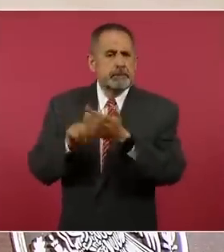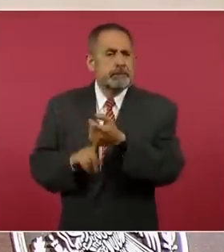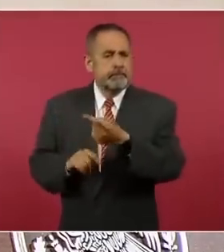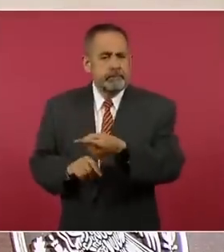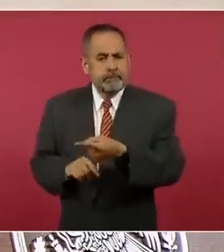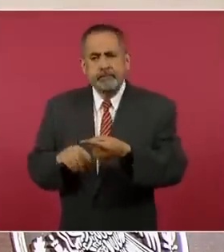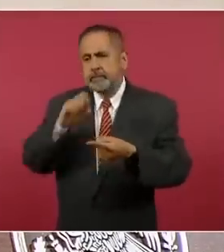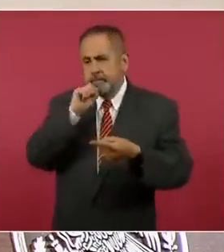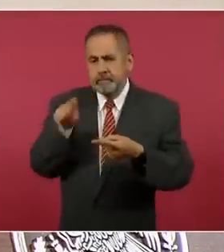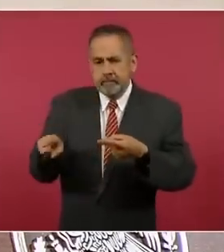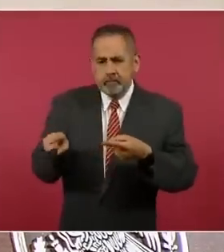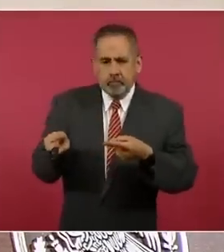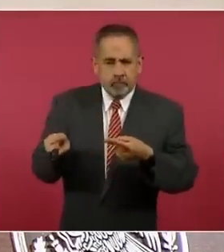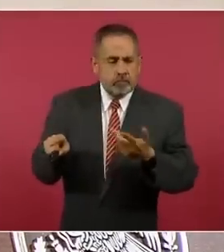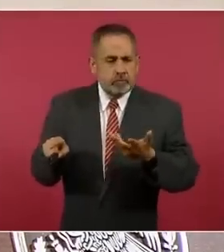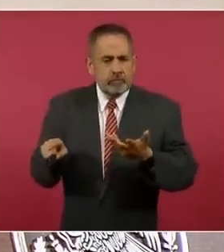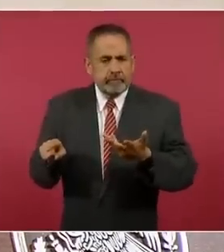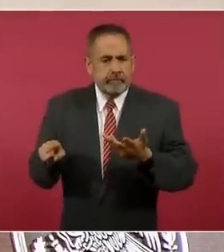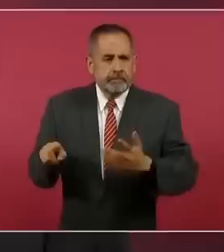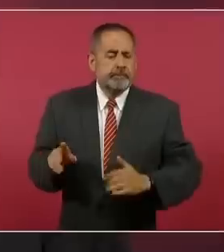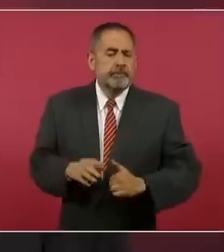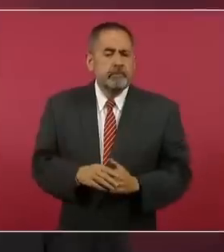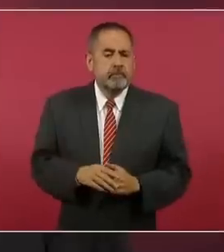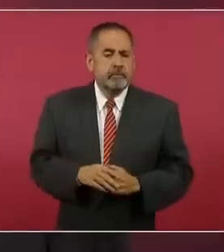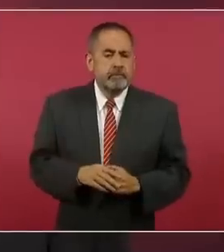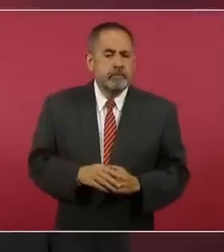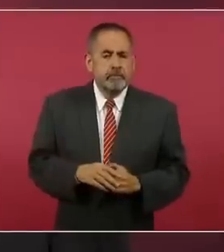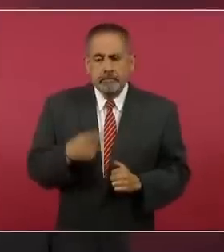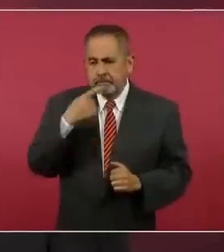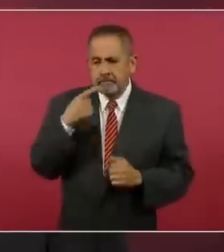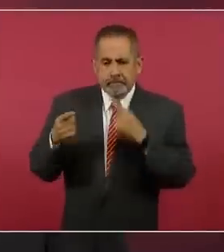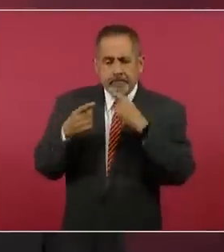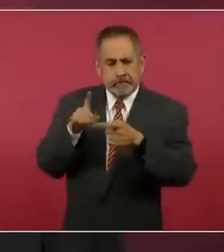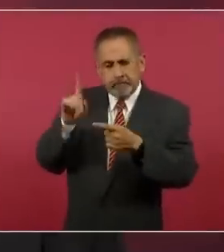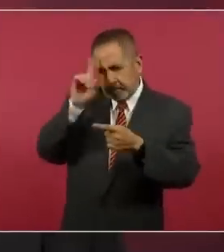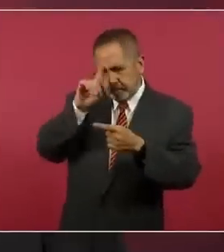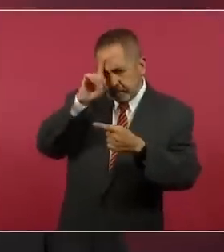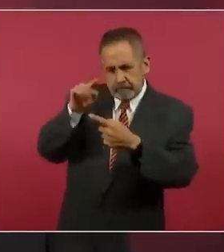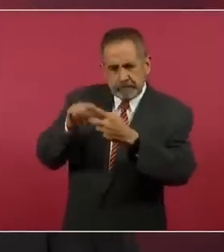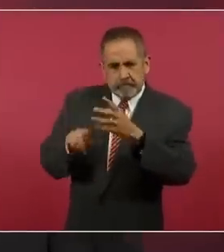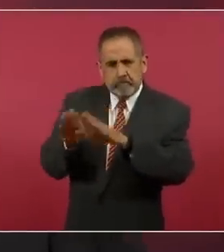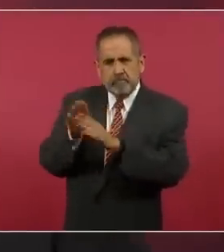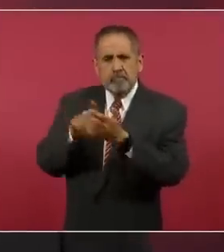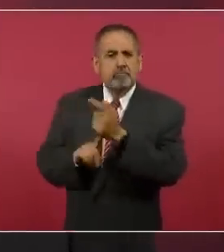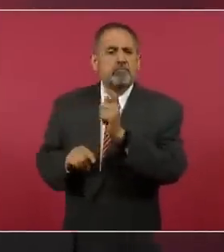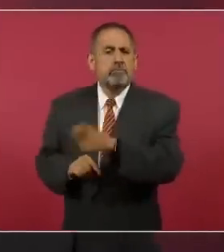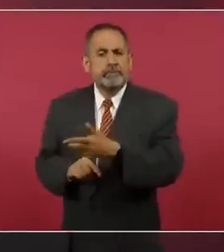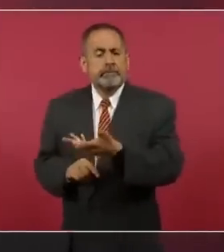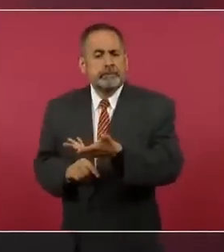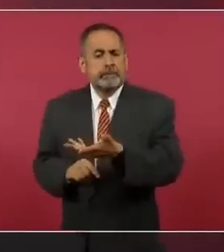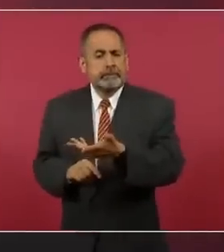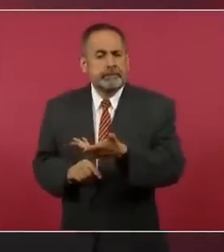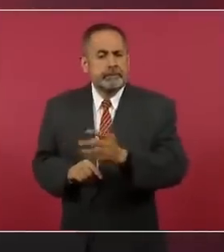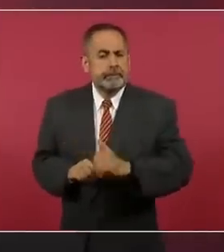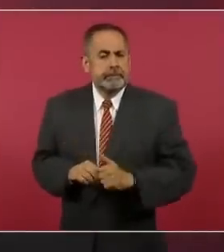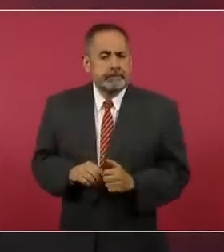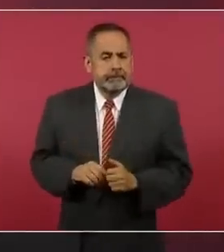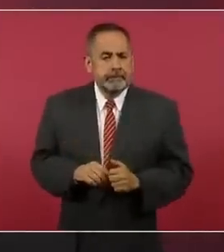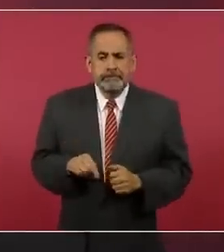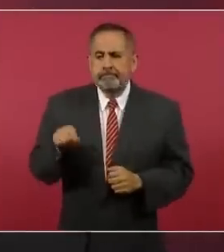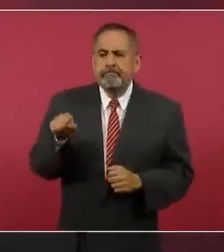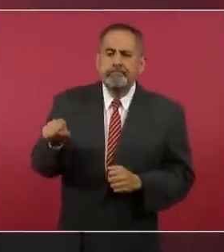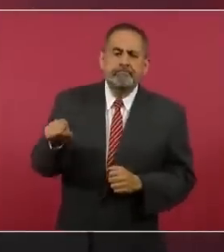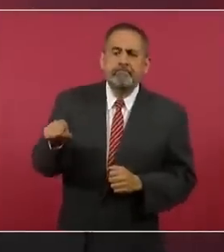y también haciéndole la respetuosa sugerencia de que no se